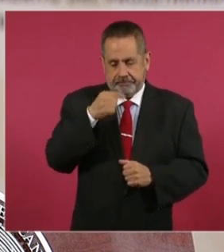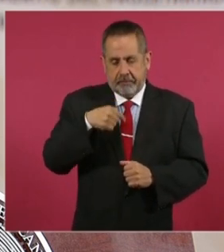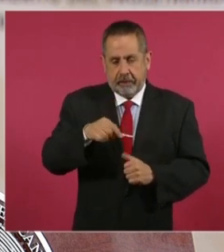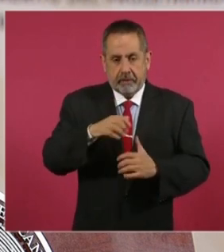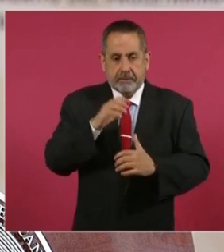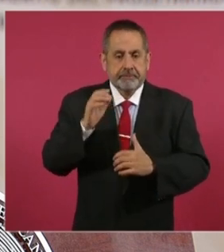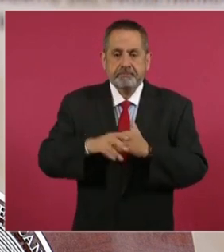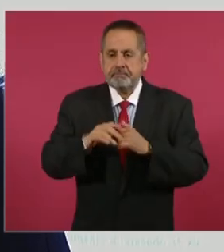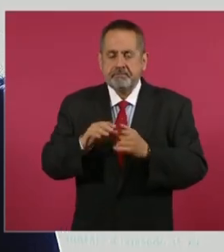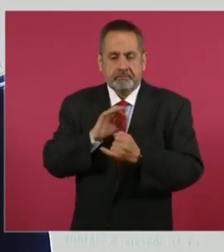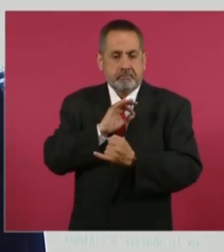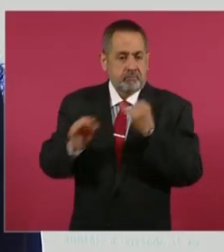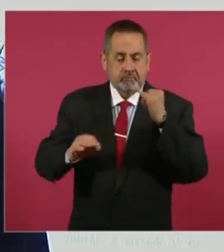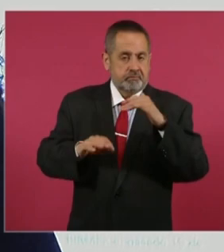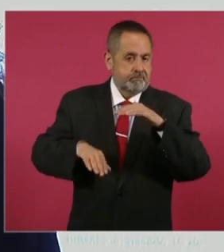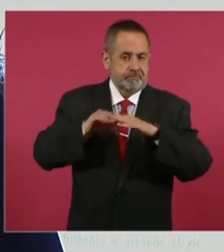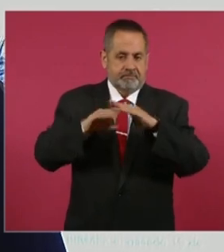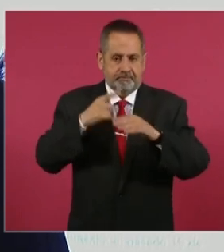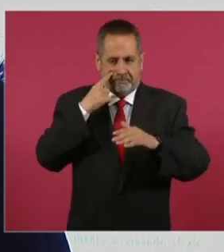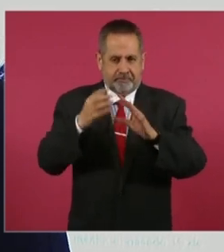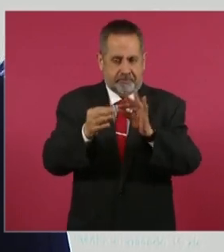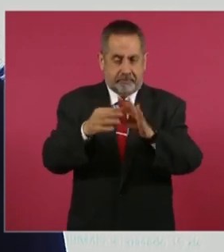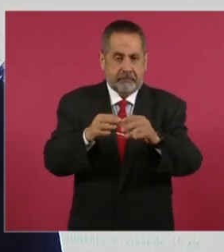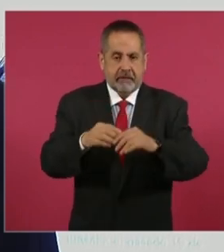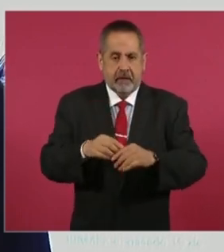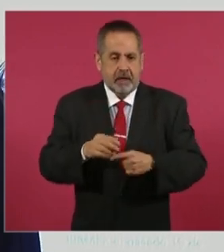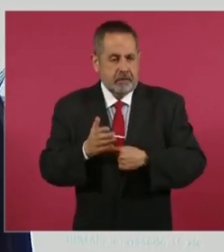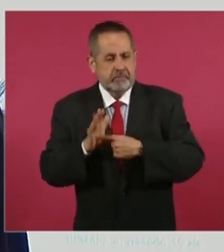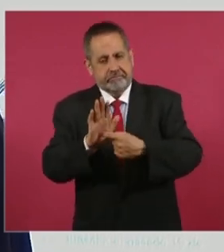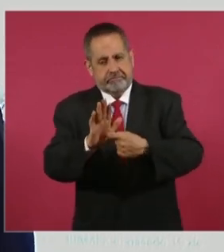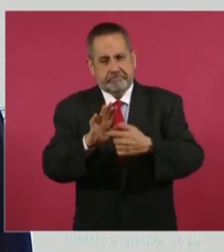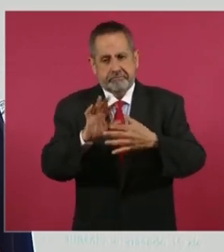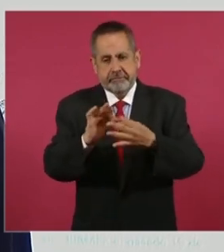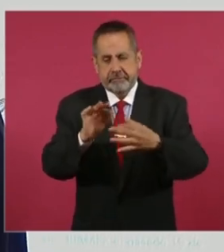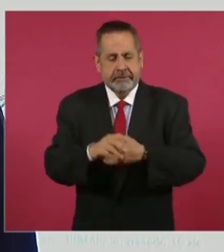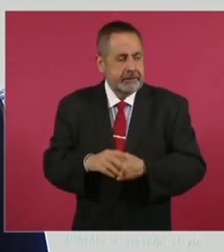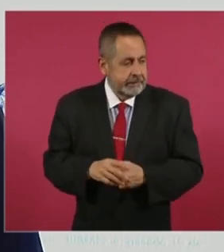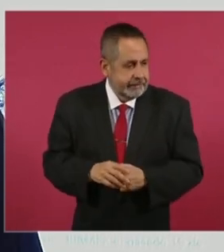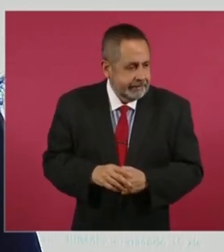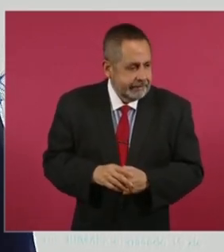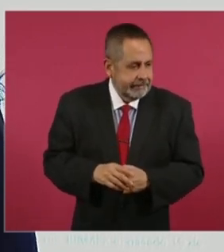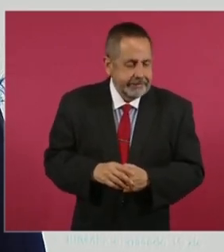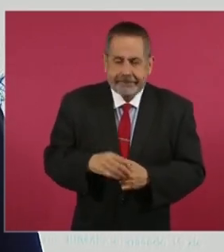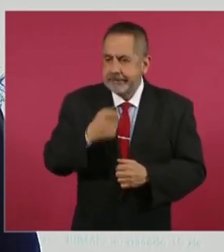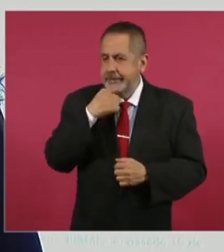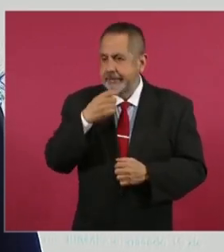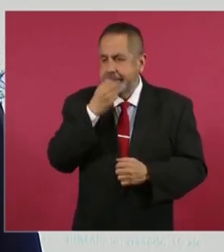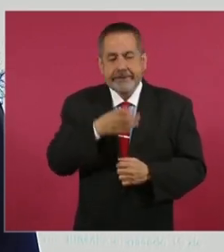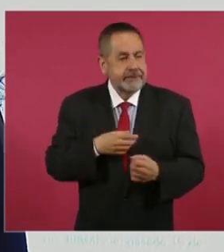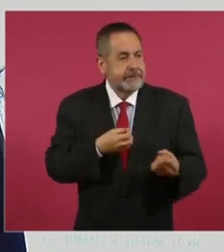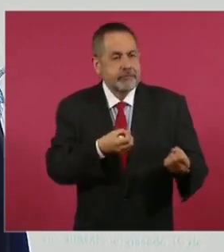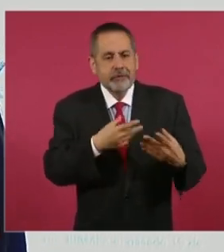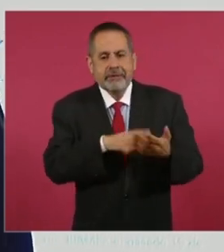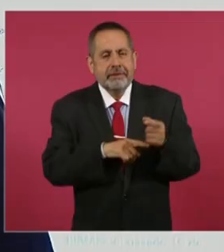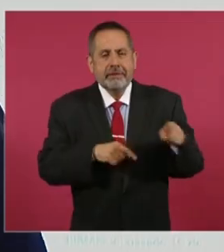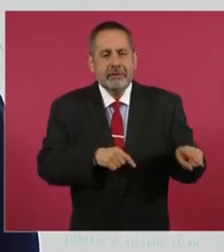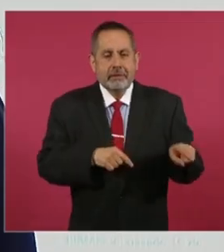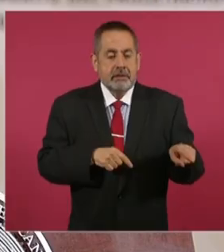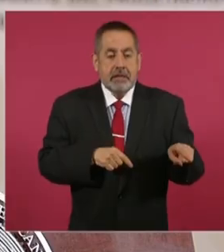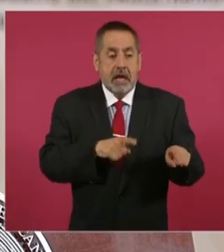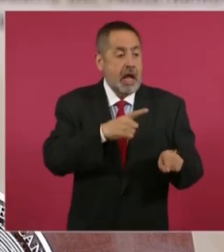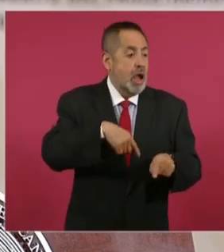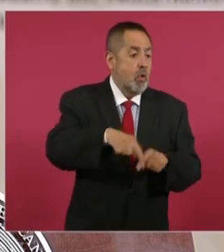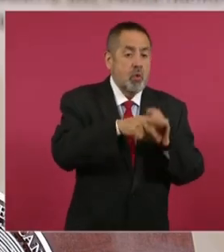como epílogo, les compartimos estos momentos que nos regalan algunos comunicadores que se